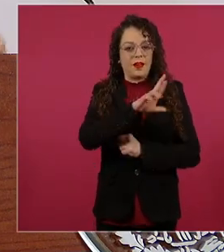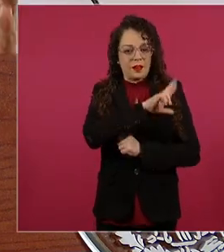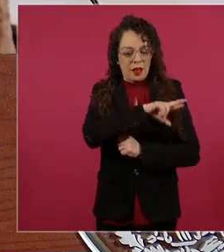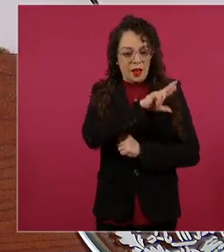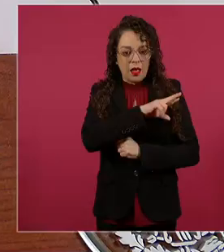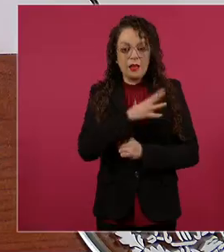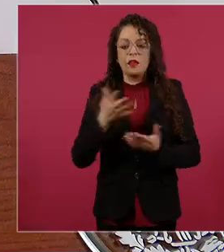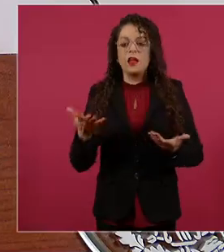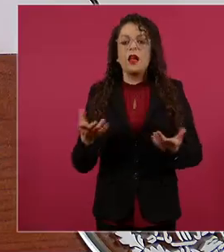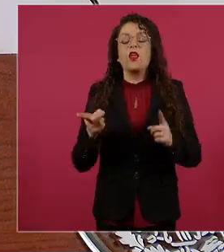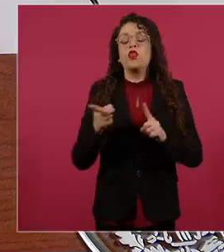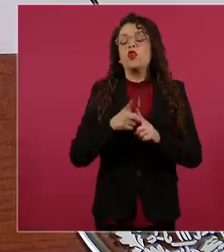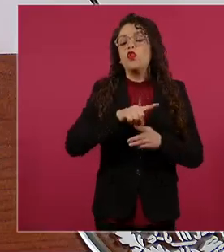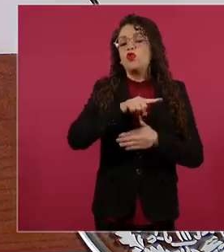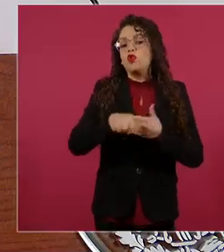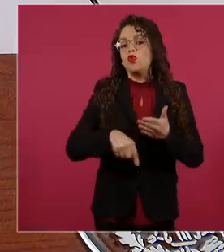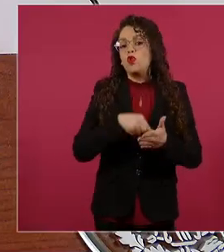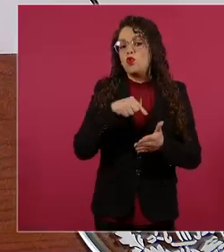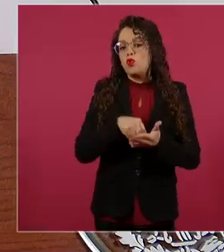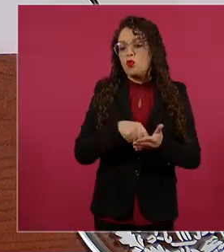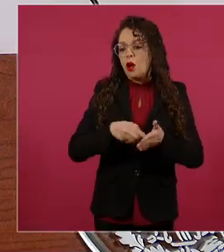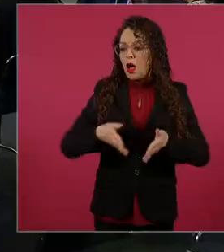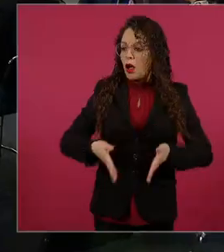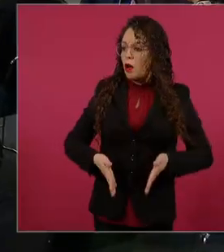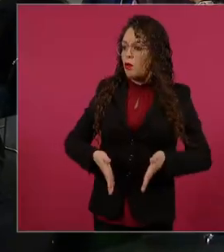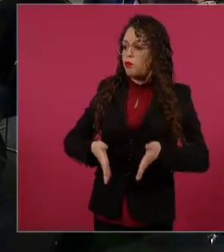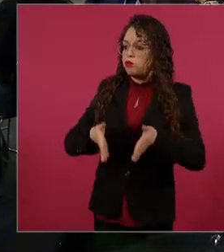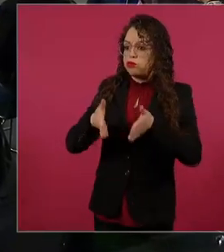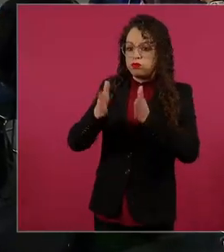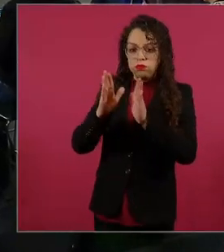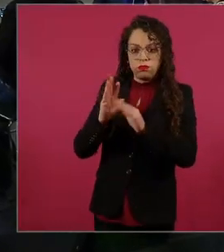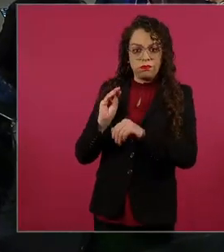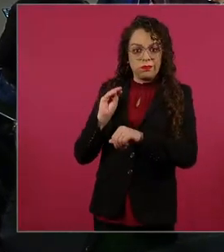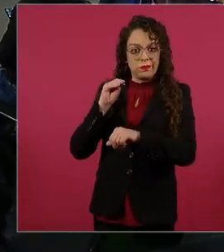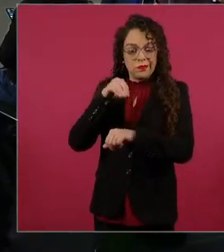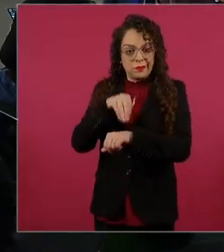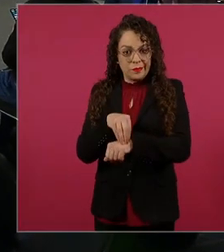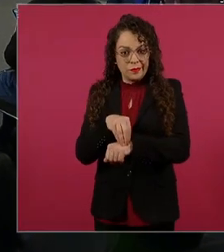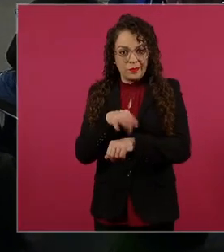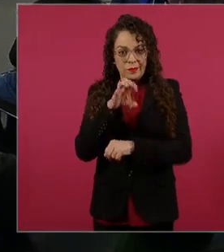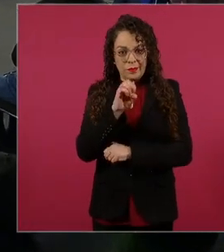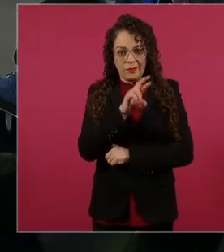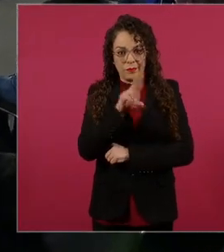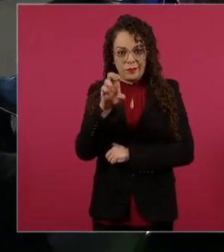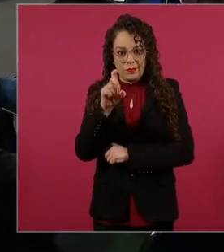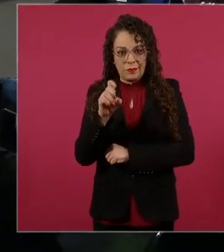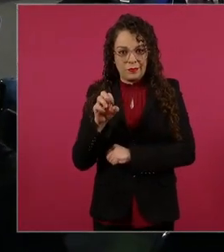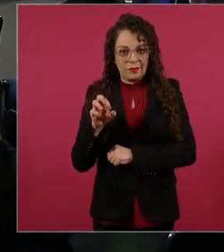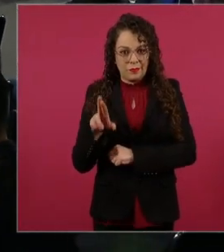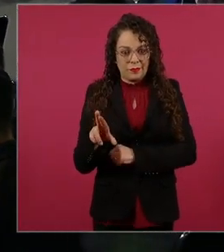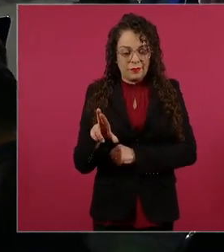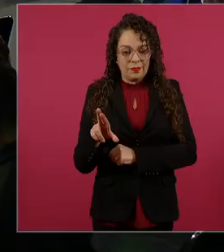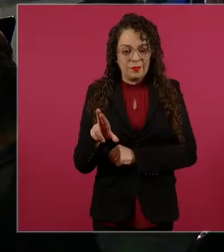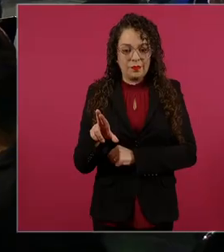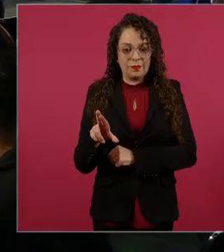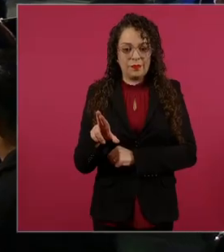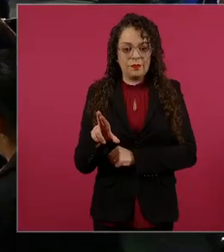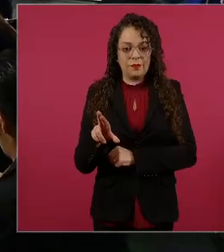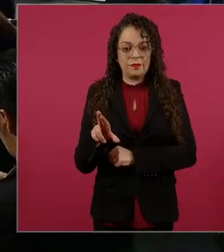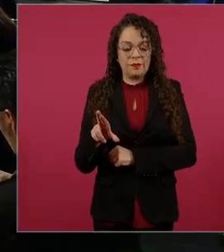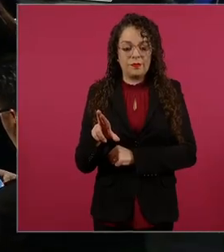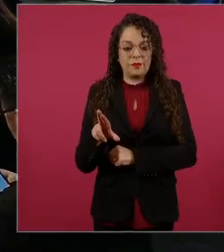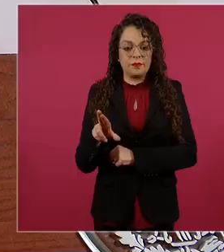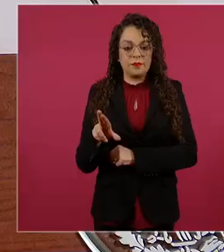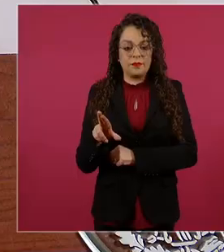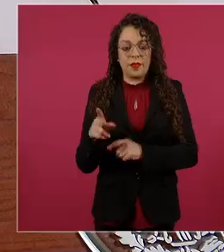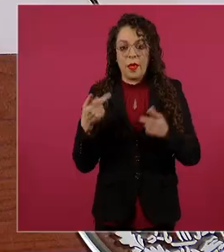en estos corredores, igual que se ha hecho en esta administración. No se trata de